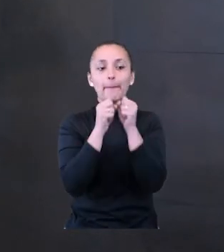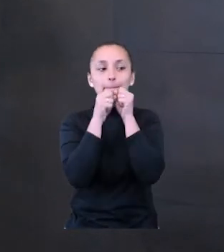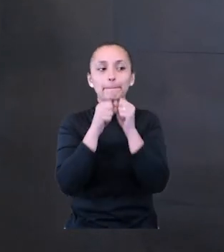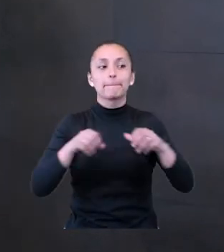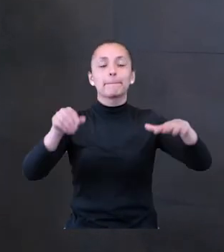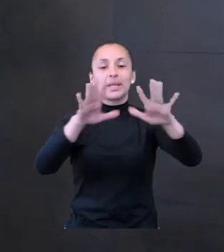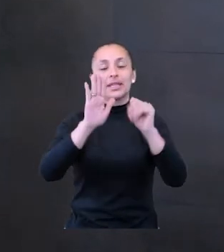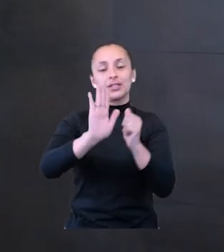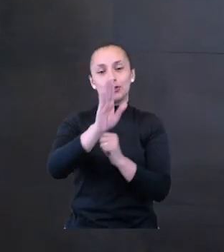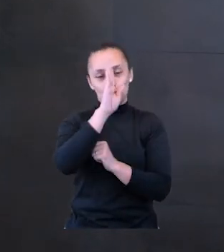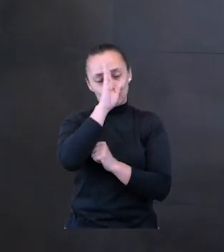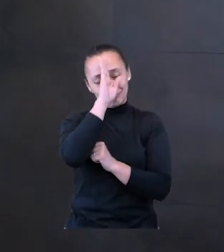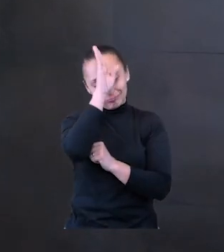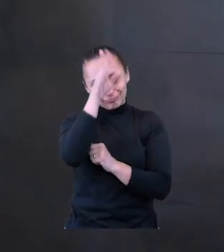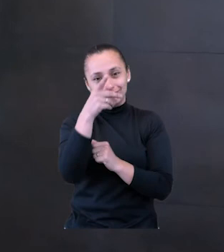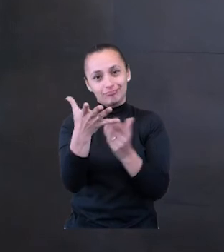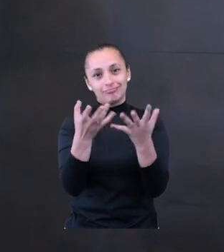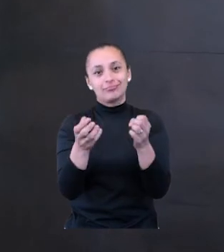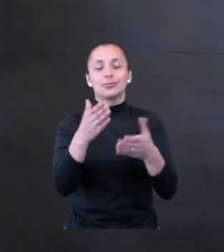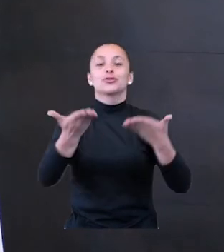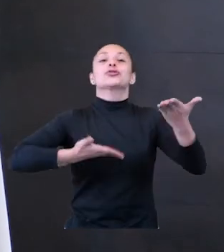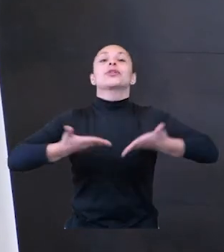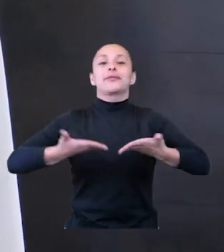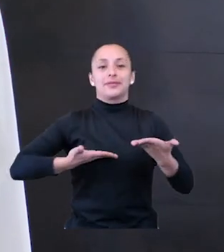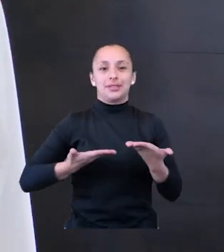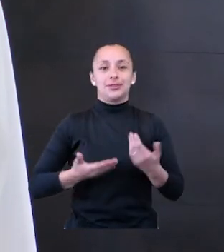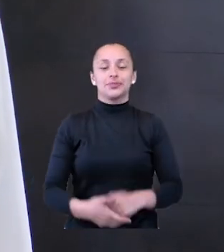su vocación y su servicio